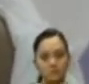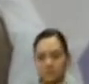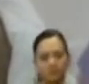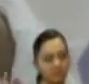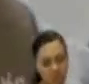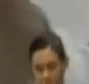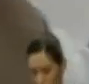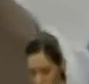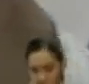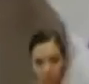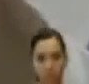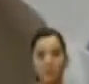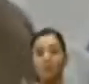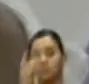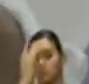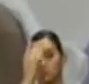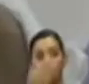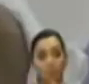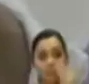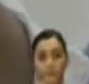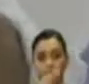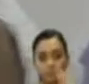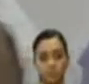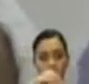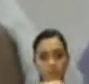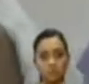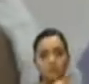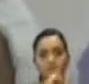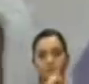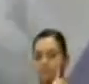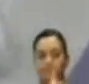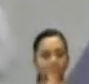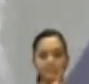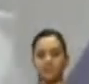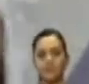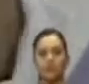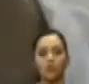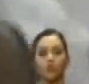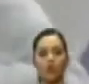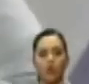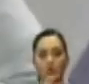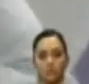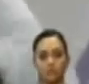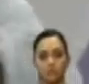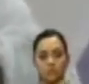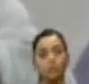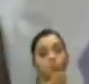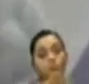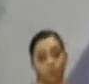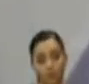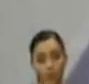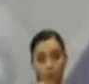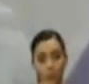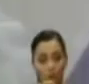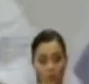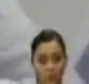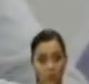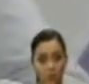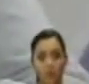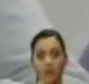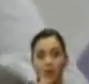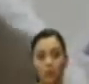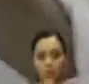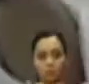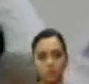sintieron, porque las transacciones dentro de Estados Unidos no se hacen en euros, sino en dólares. El problema es cuando, como en el caso ecuatoriano y latinoamericano, las economías